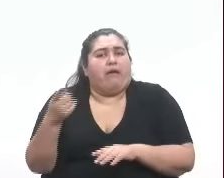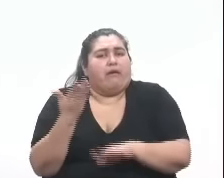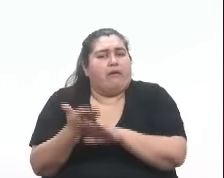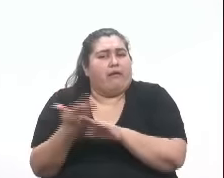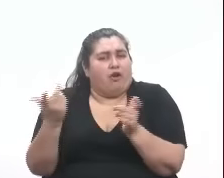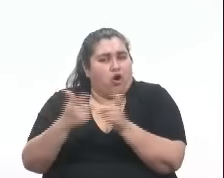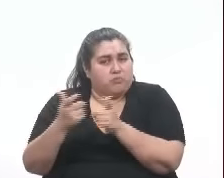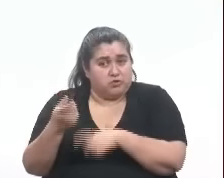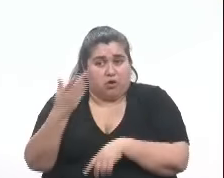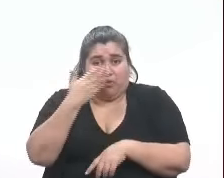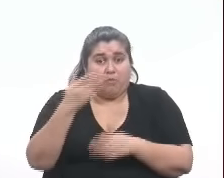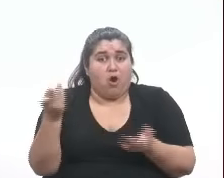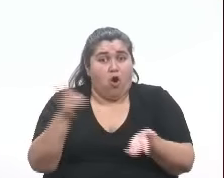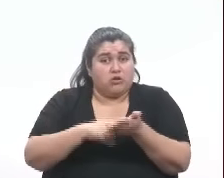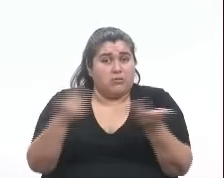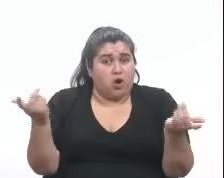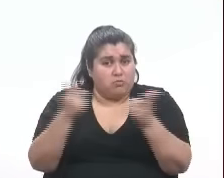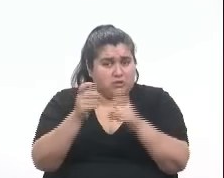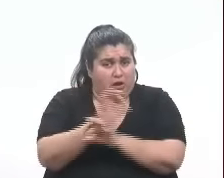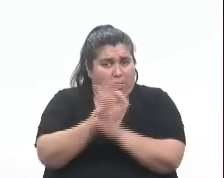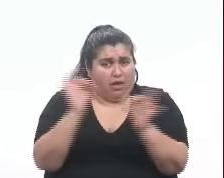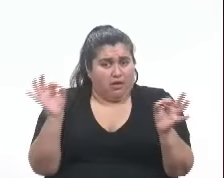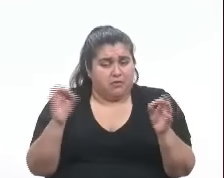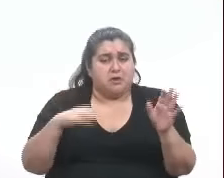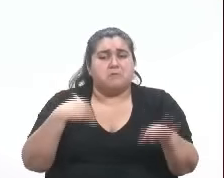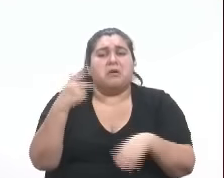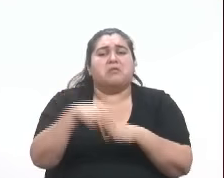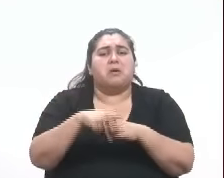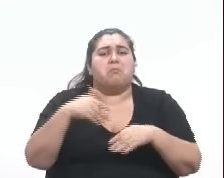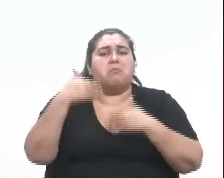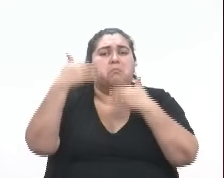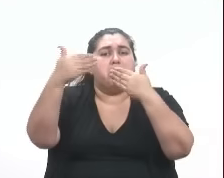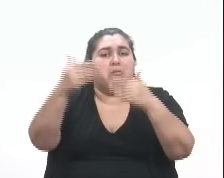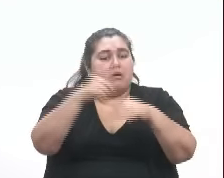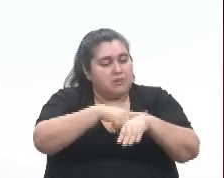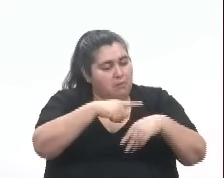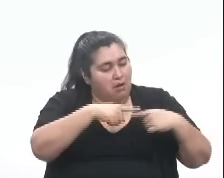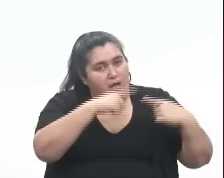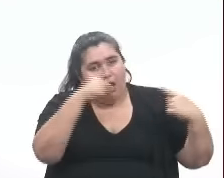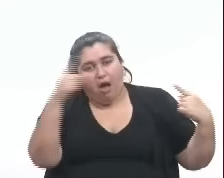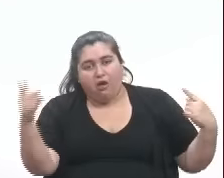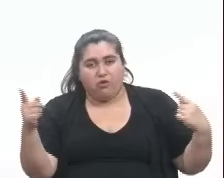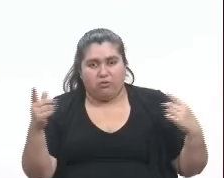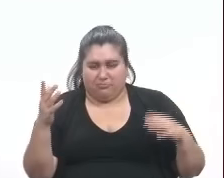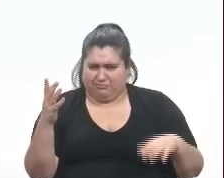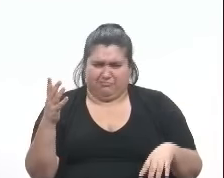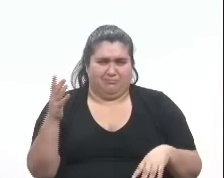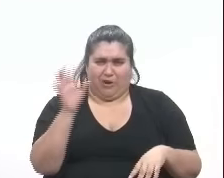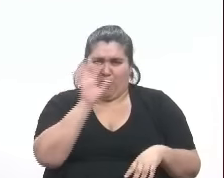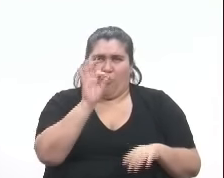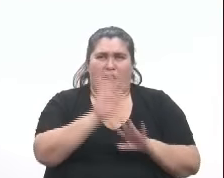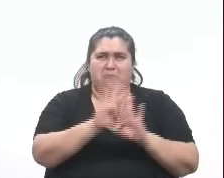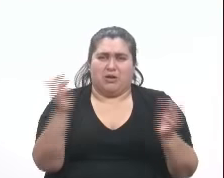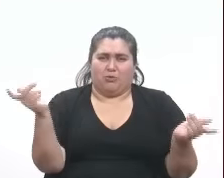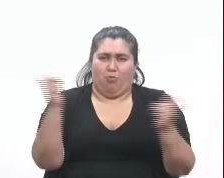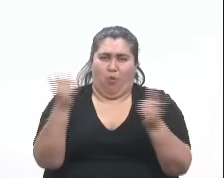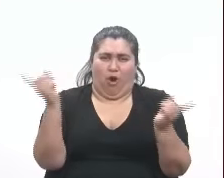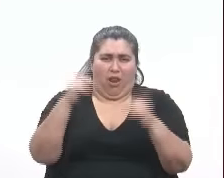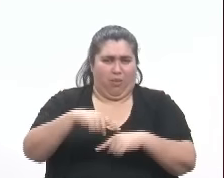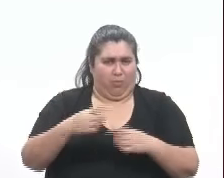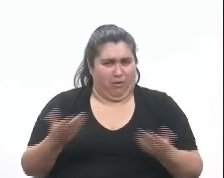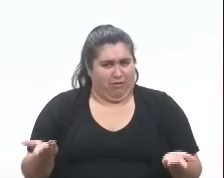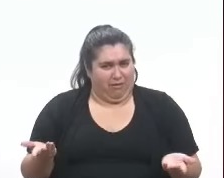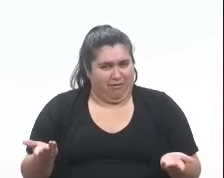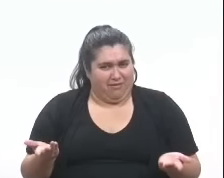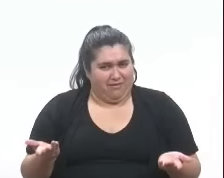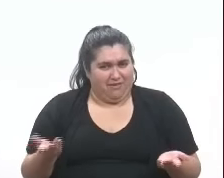comisión no se volvió a reunir. Pasó a un cuarto intermedio eterno. ¿Verdad? Nunca más se reunió la comisión. Y ahora